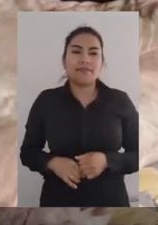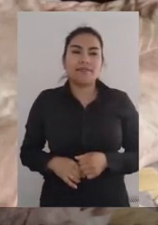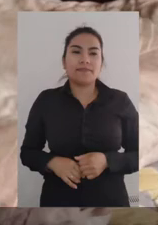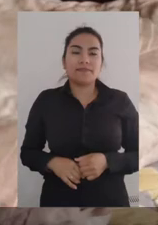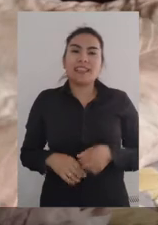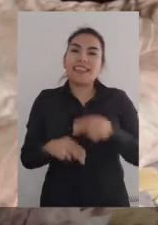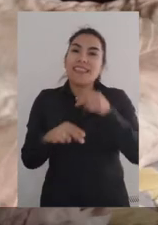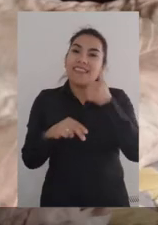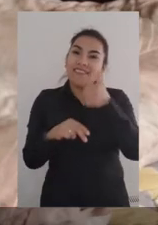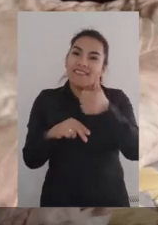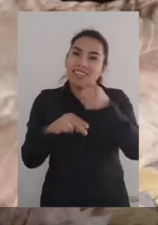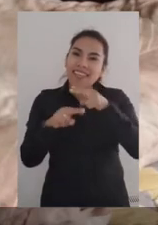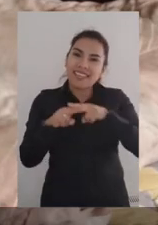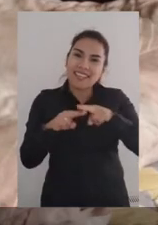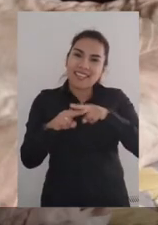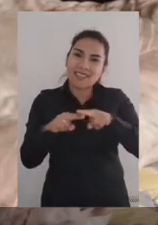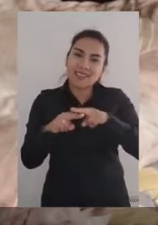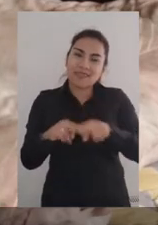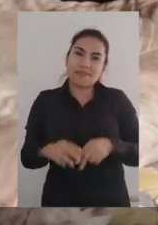bien hecho